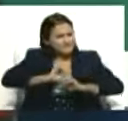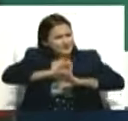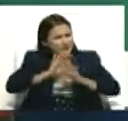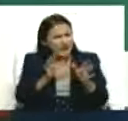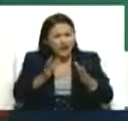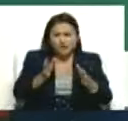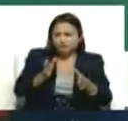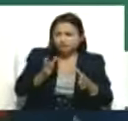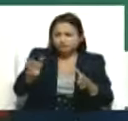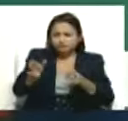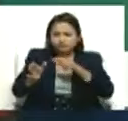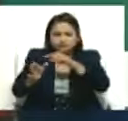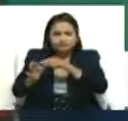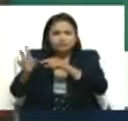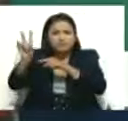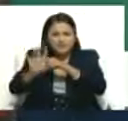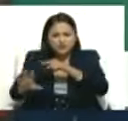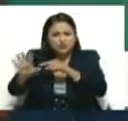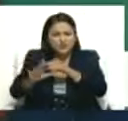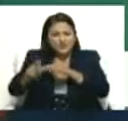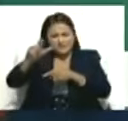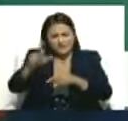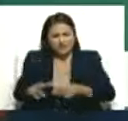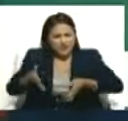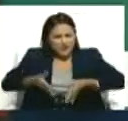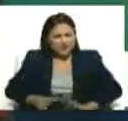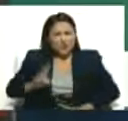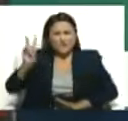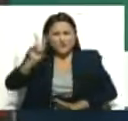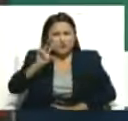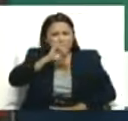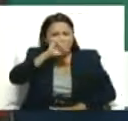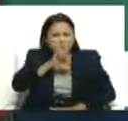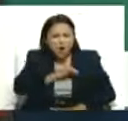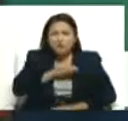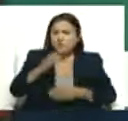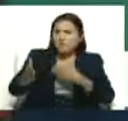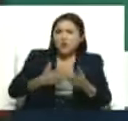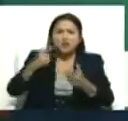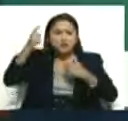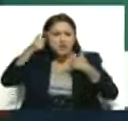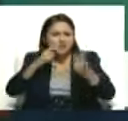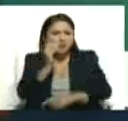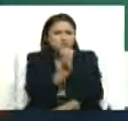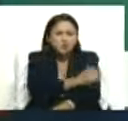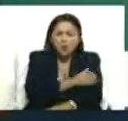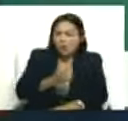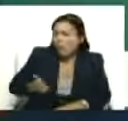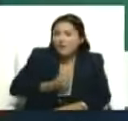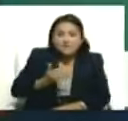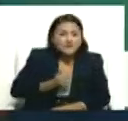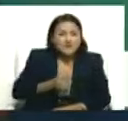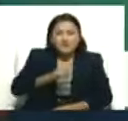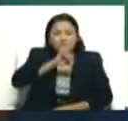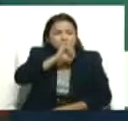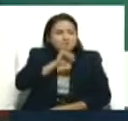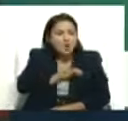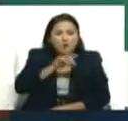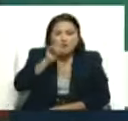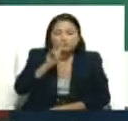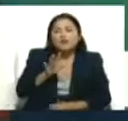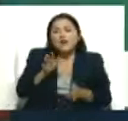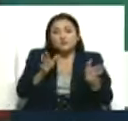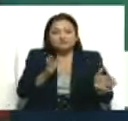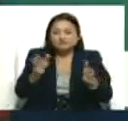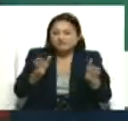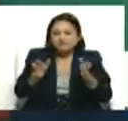hay duda que un venezolano, que un patriota, sin importar el color político, a los que le duela la patria de verdad, deben